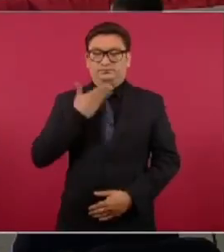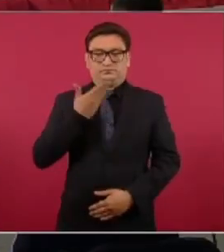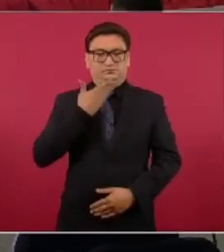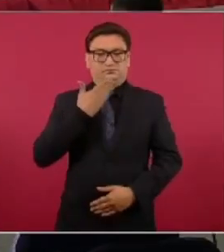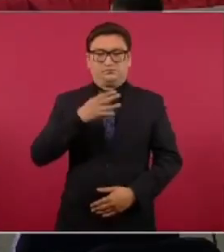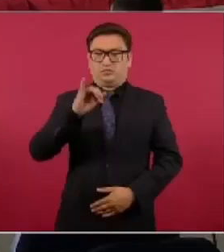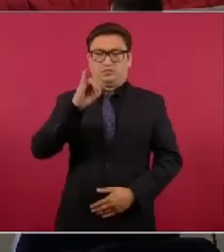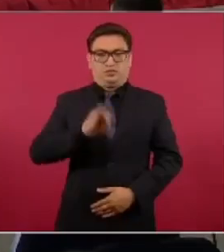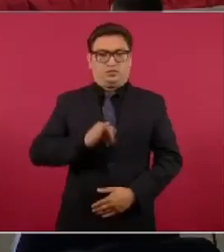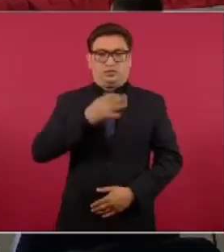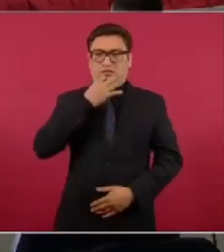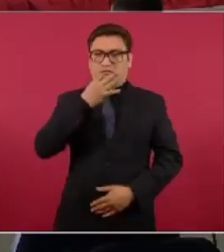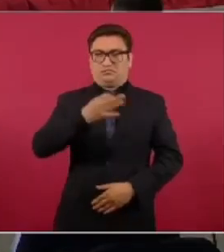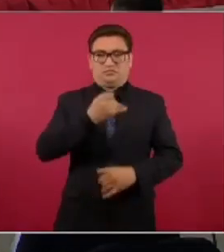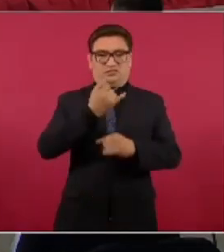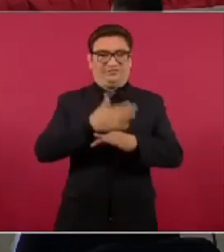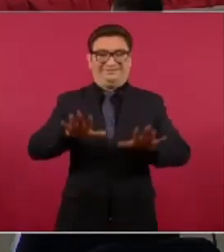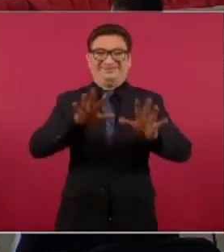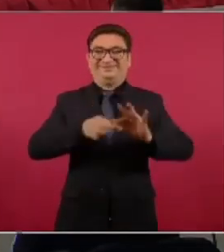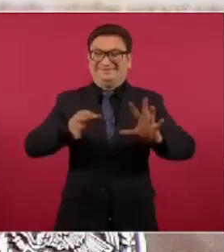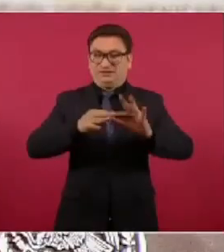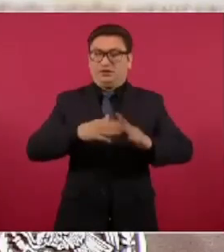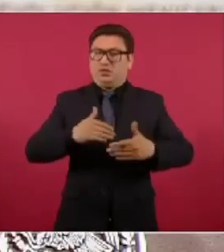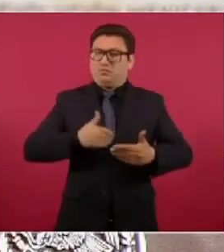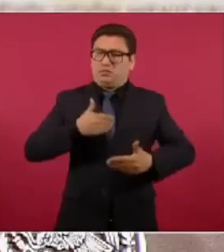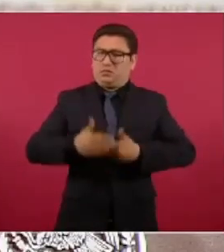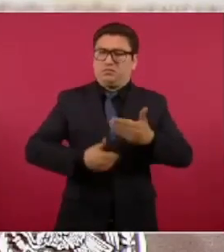informamos sobre el avance